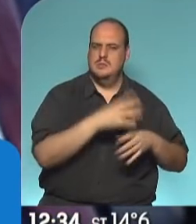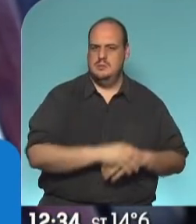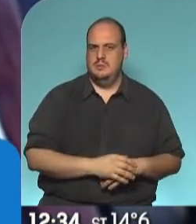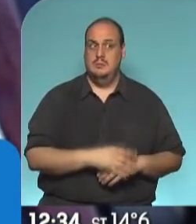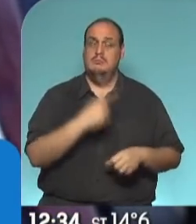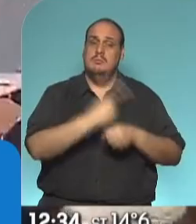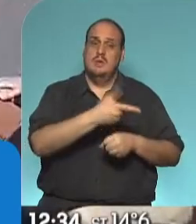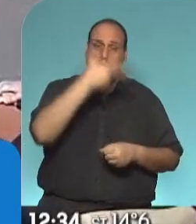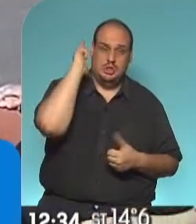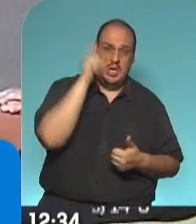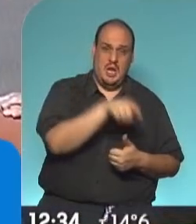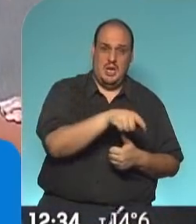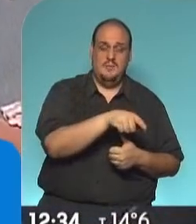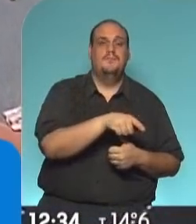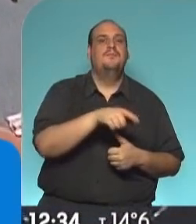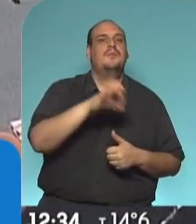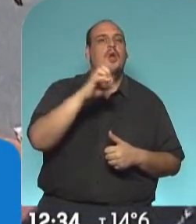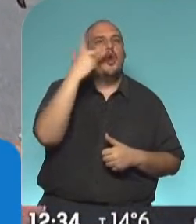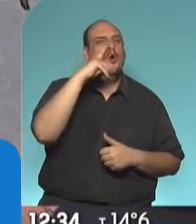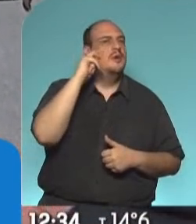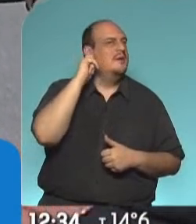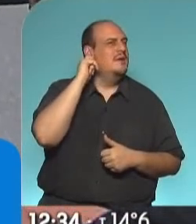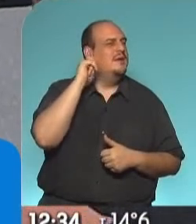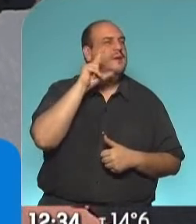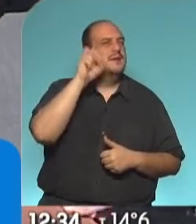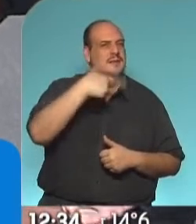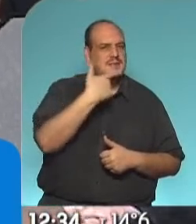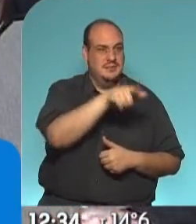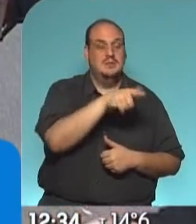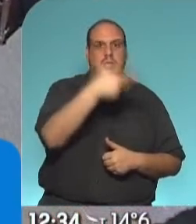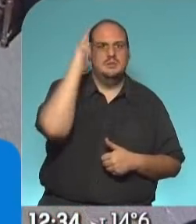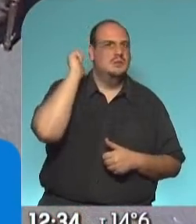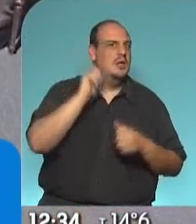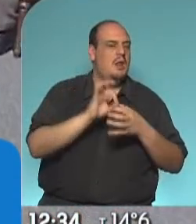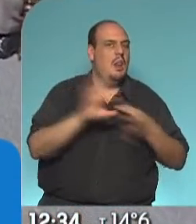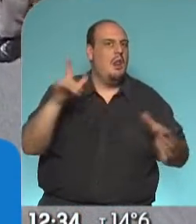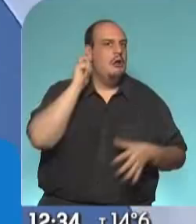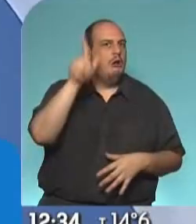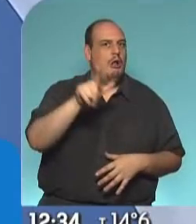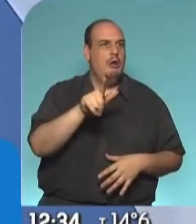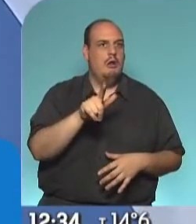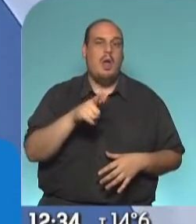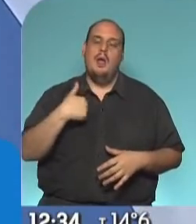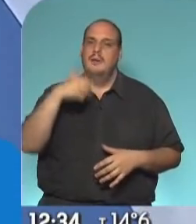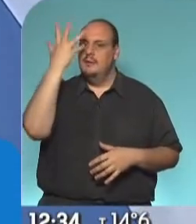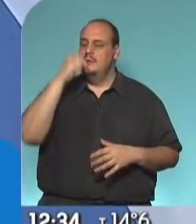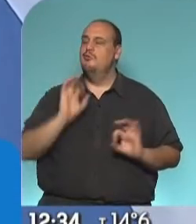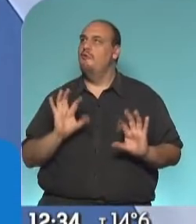Primero fue a Chile y junto a Higgins construyó la libertad de los chilenos. Y no le bastó.